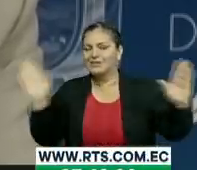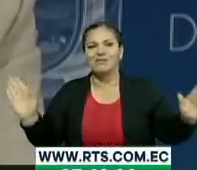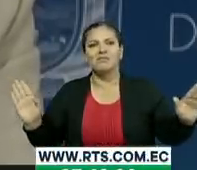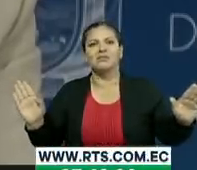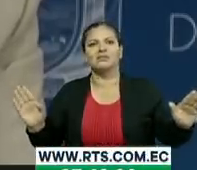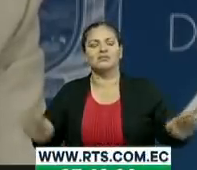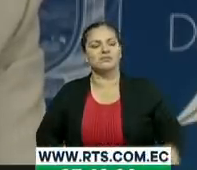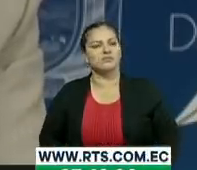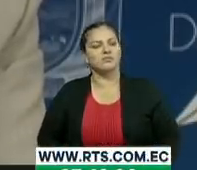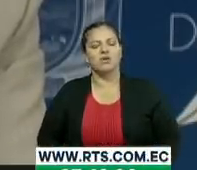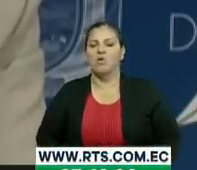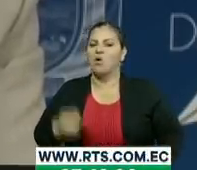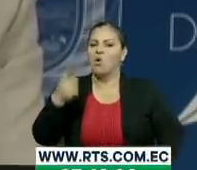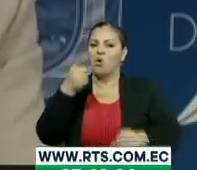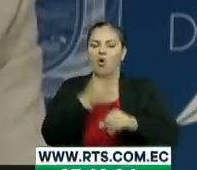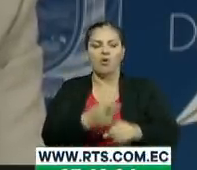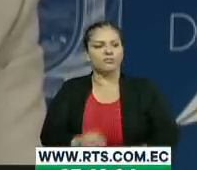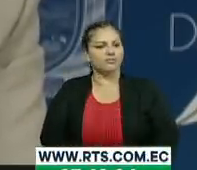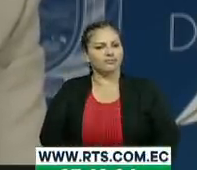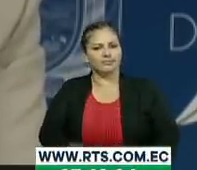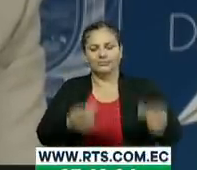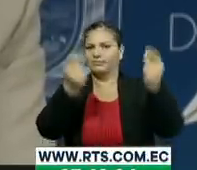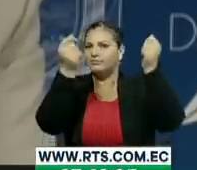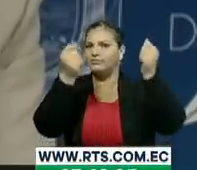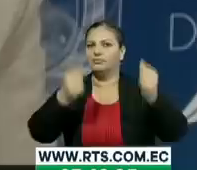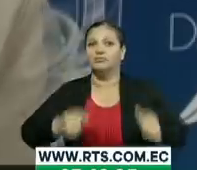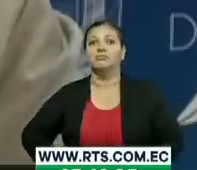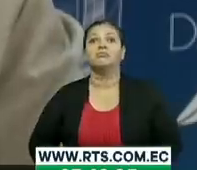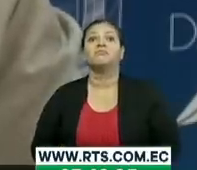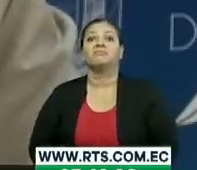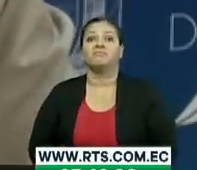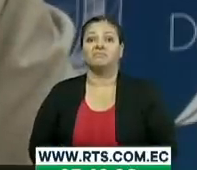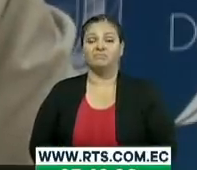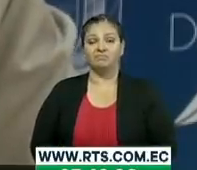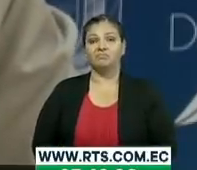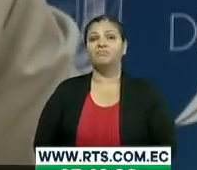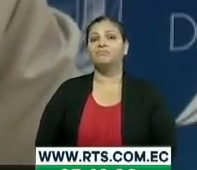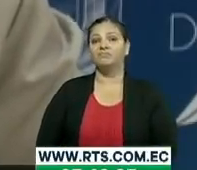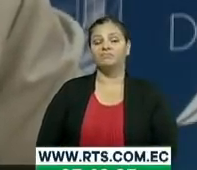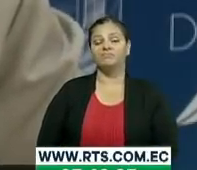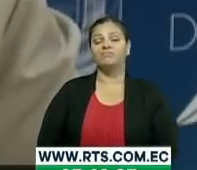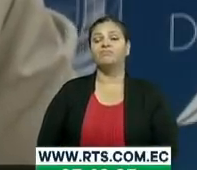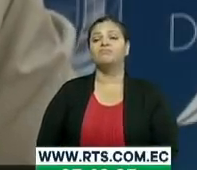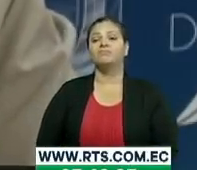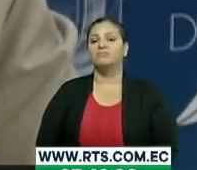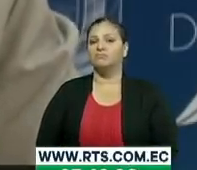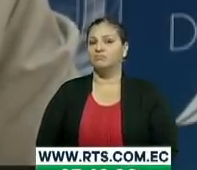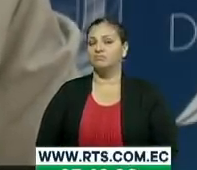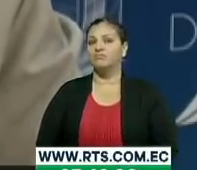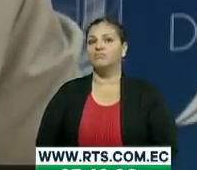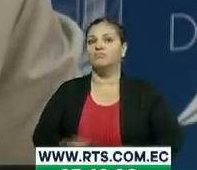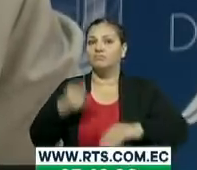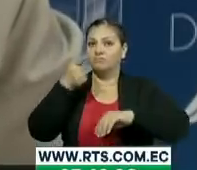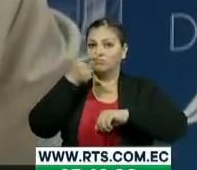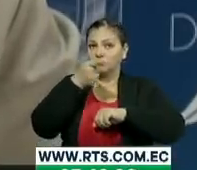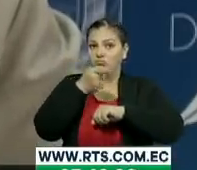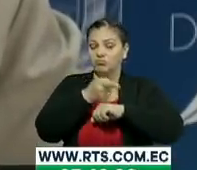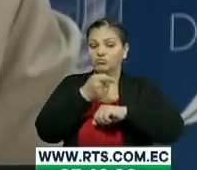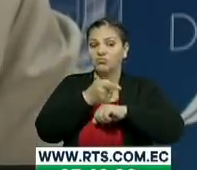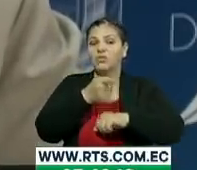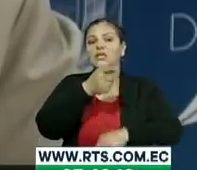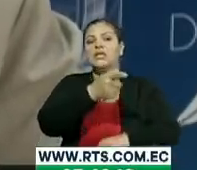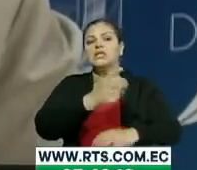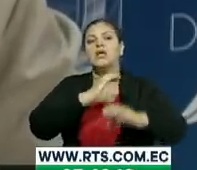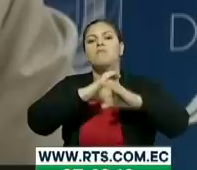inmediata una vez que se cuente con el plan de contingencia y también disponer la revisión